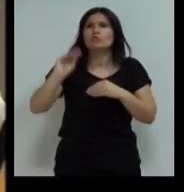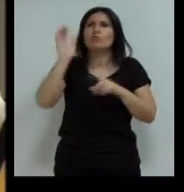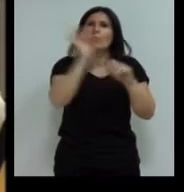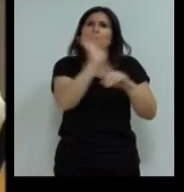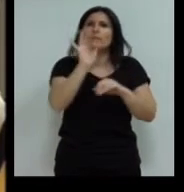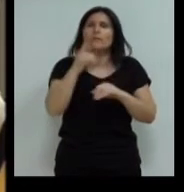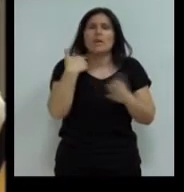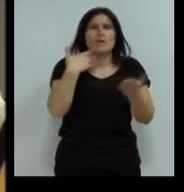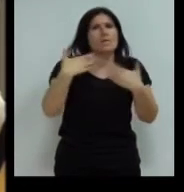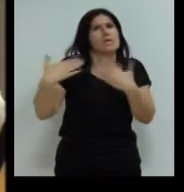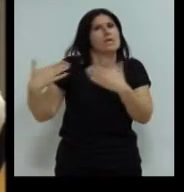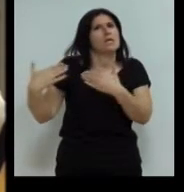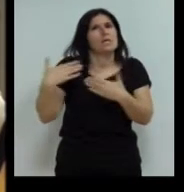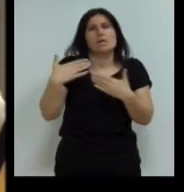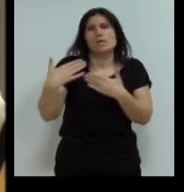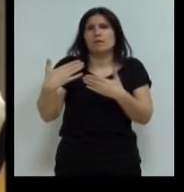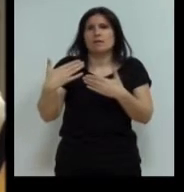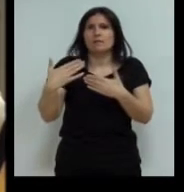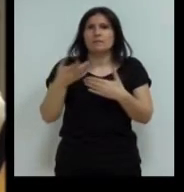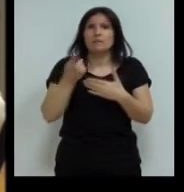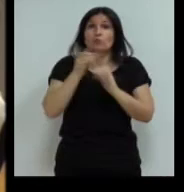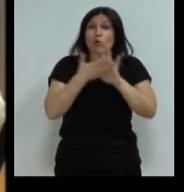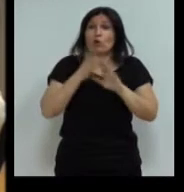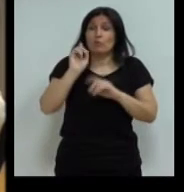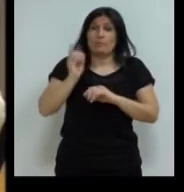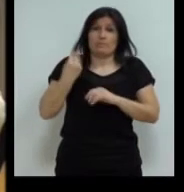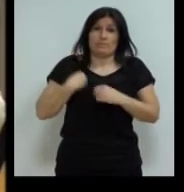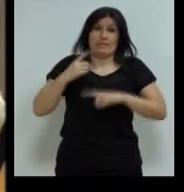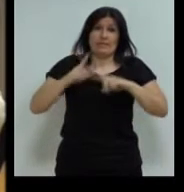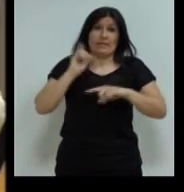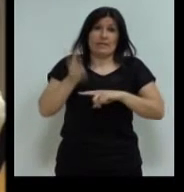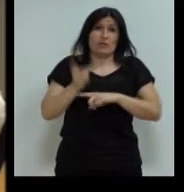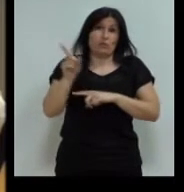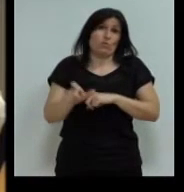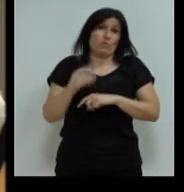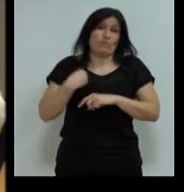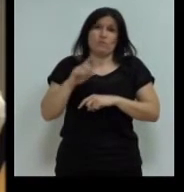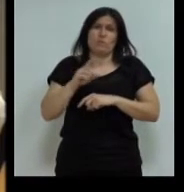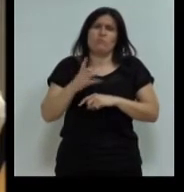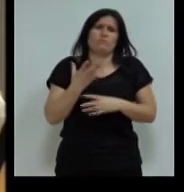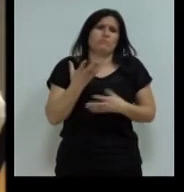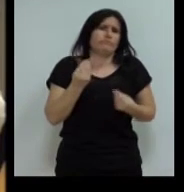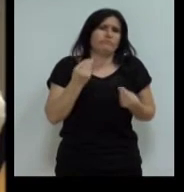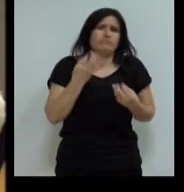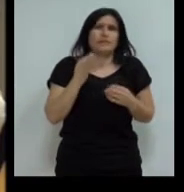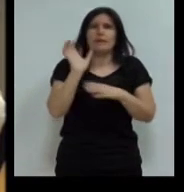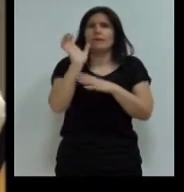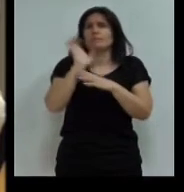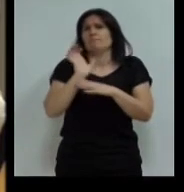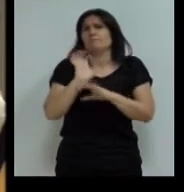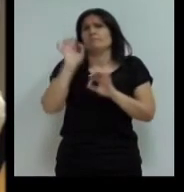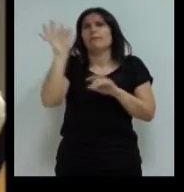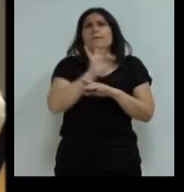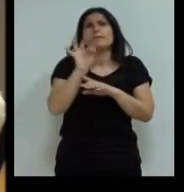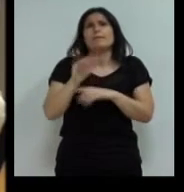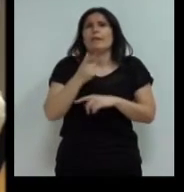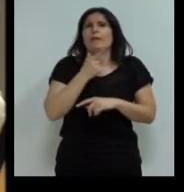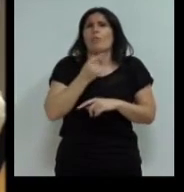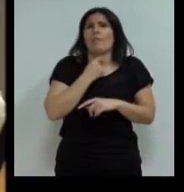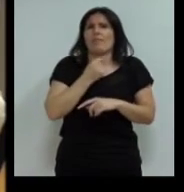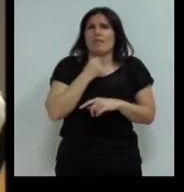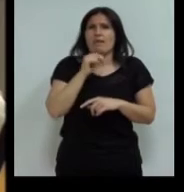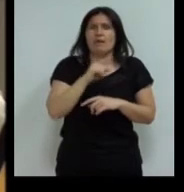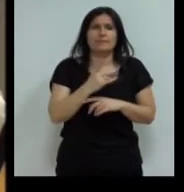la velocidad pero no solo Woody Allen, hay mucha comedia española en la que te estás encontrando con 5